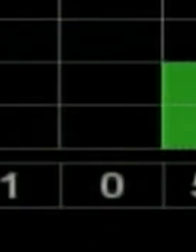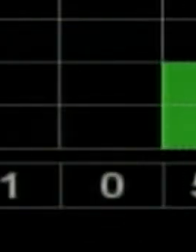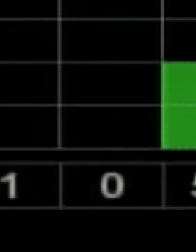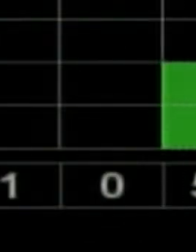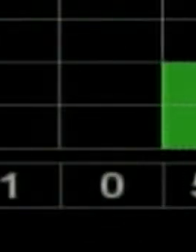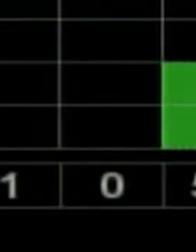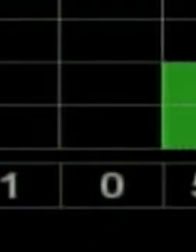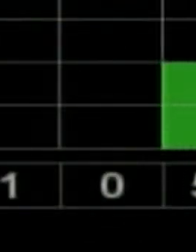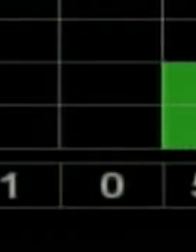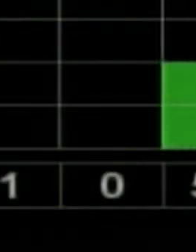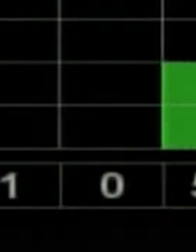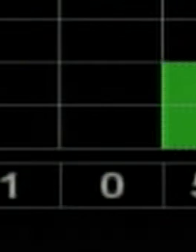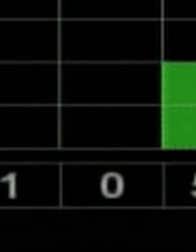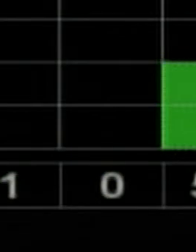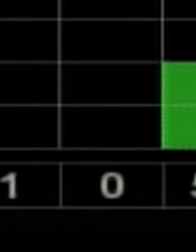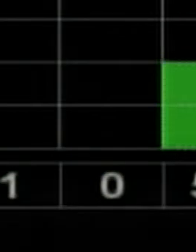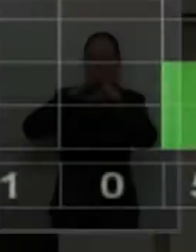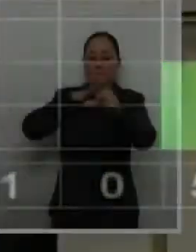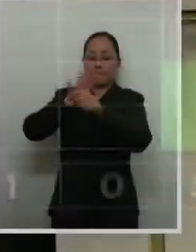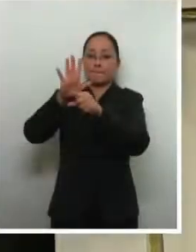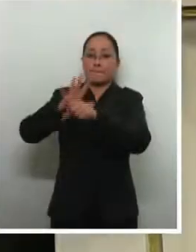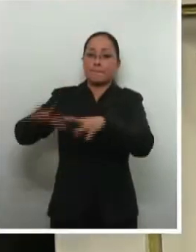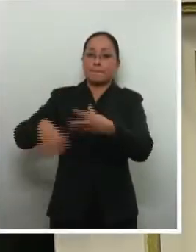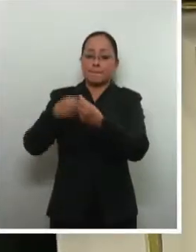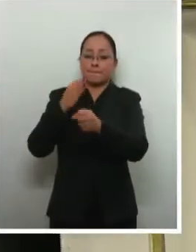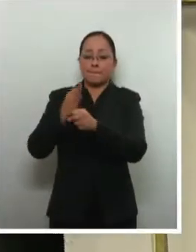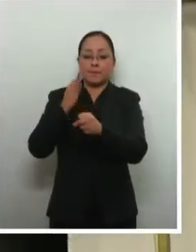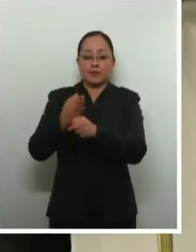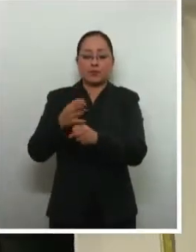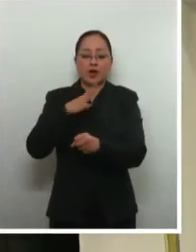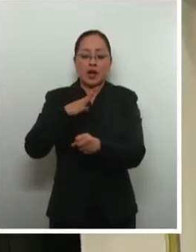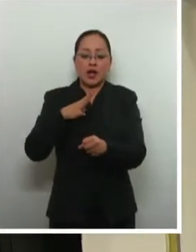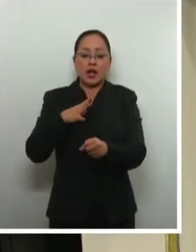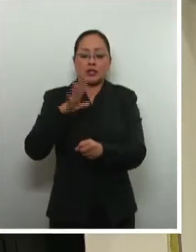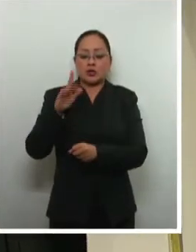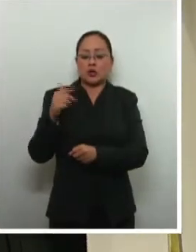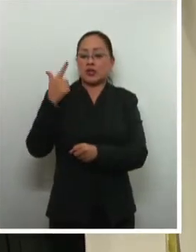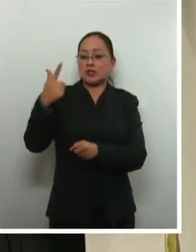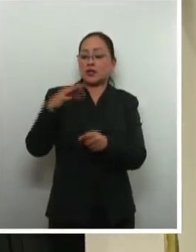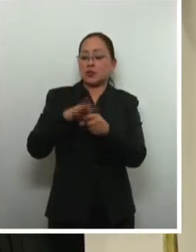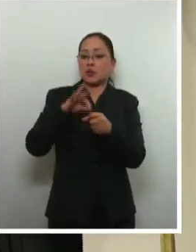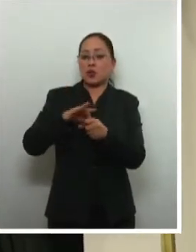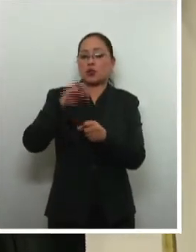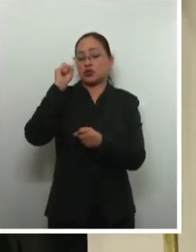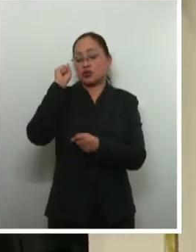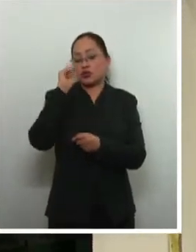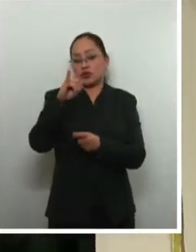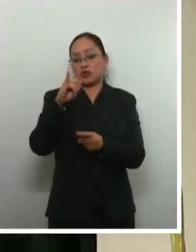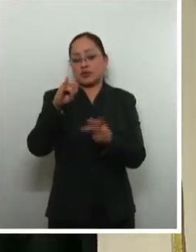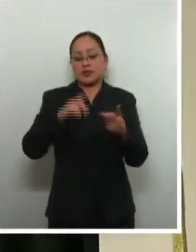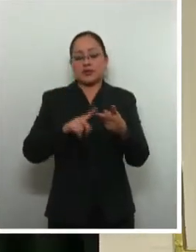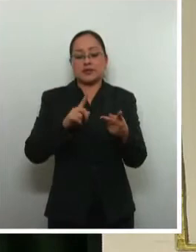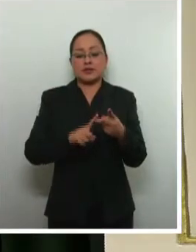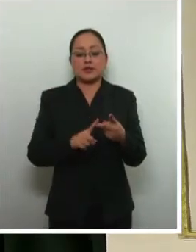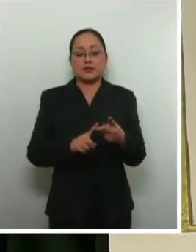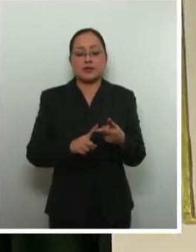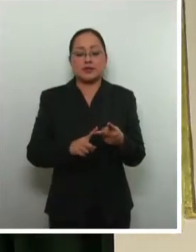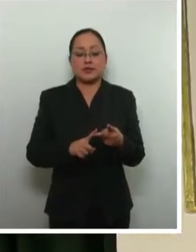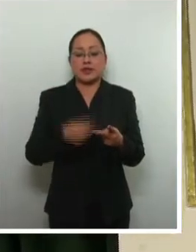veamos el tablero electrónico. En estos momentos, le comento, se han emitido 57 votos a